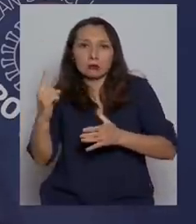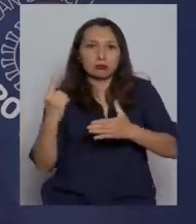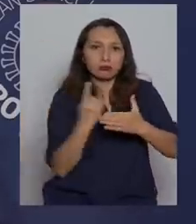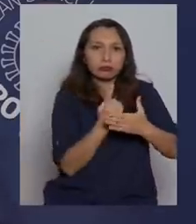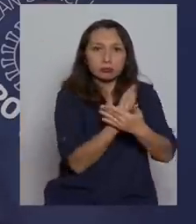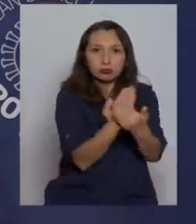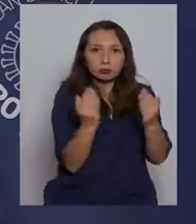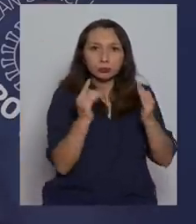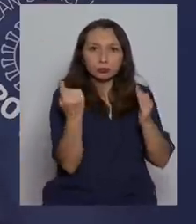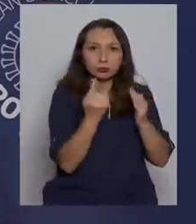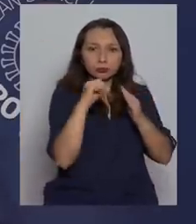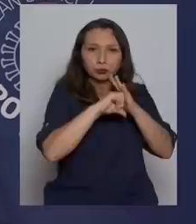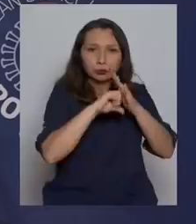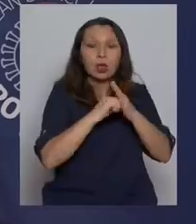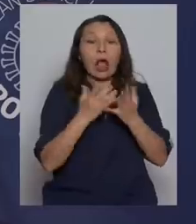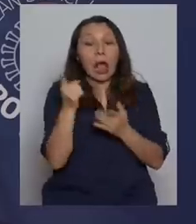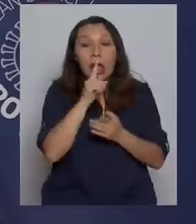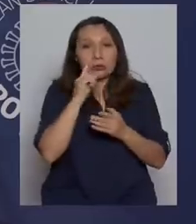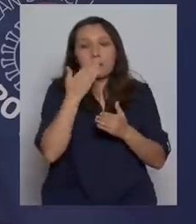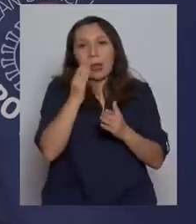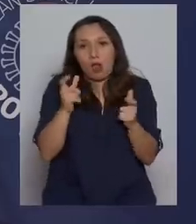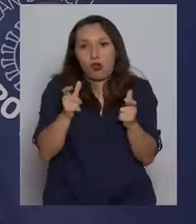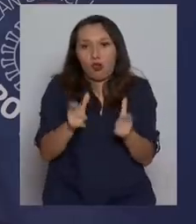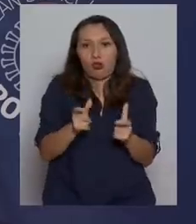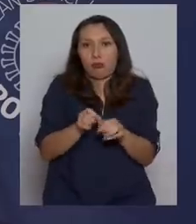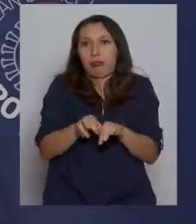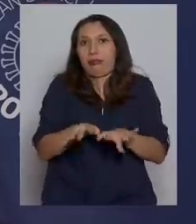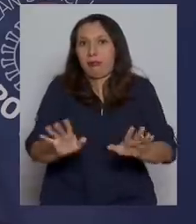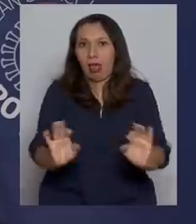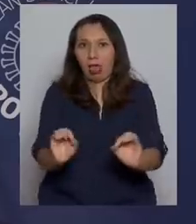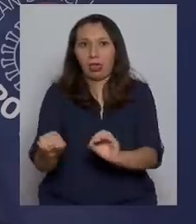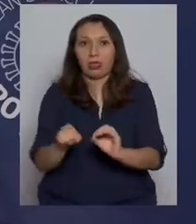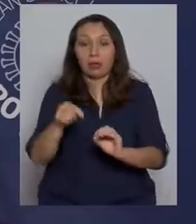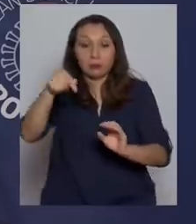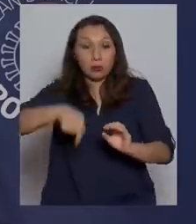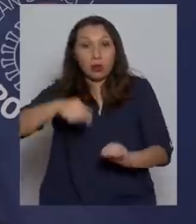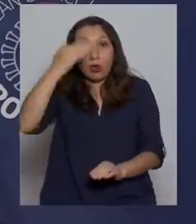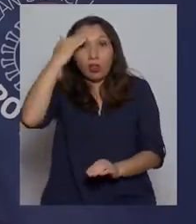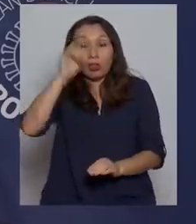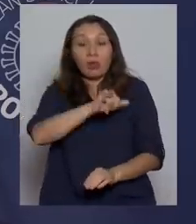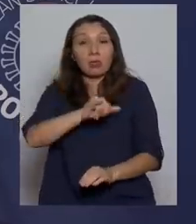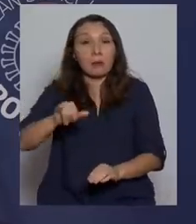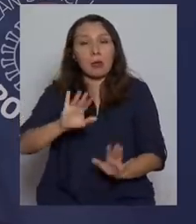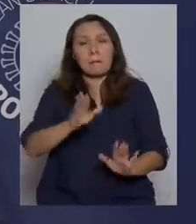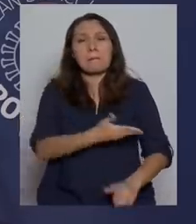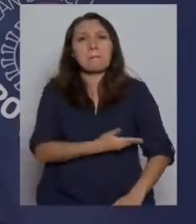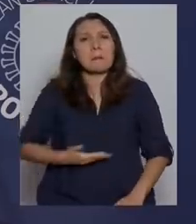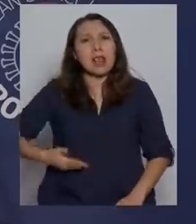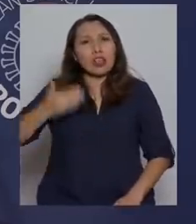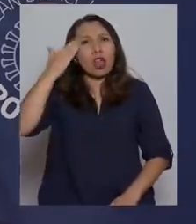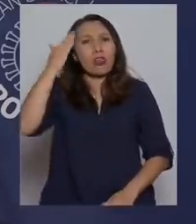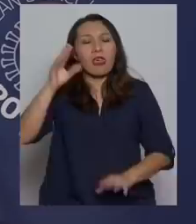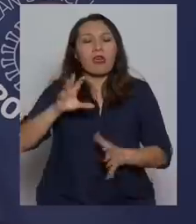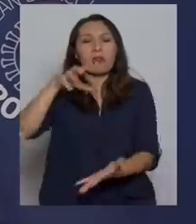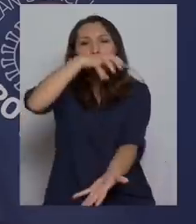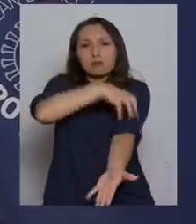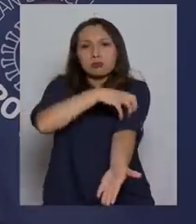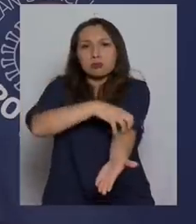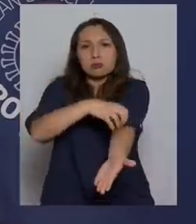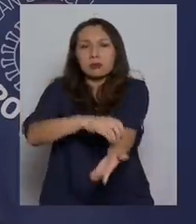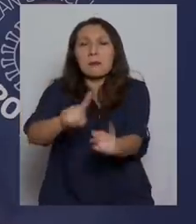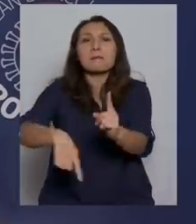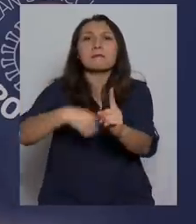esa manera poder contener esta propagación. En el día de hoy, después del mediodía, se instalarán